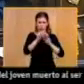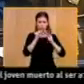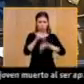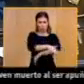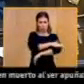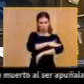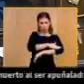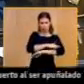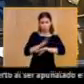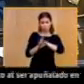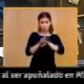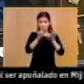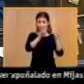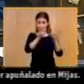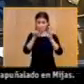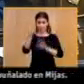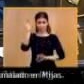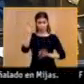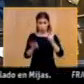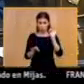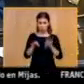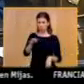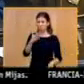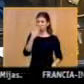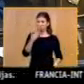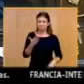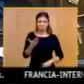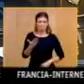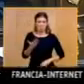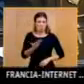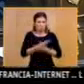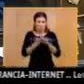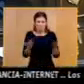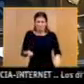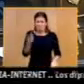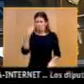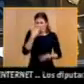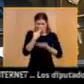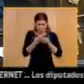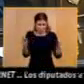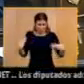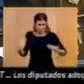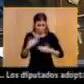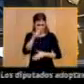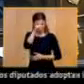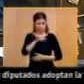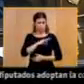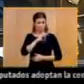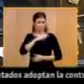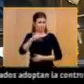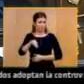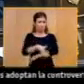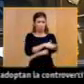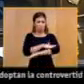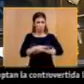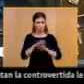Y un 66% tiene poco o ninguna confianza en el presidente del Gobierno. Y aquí aparece